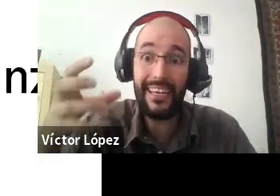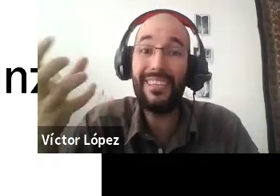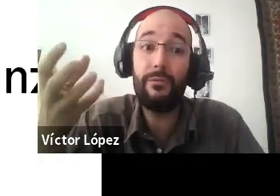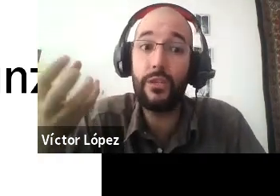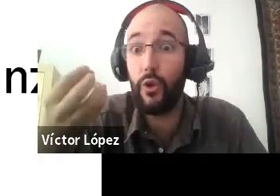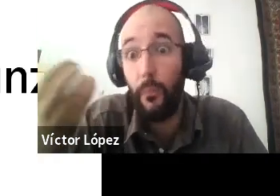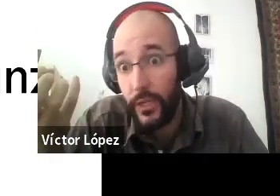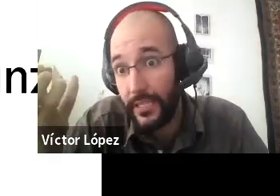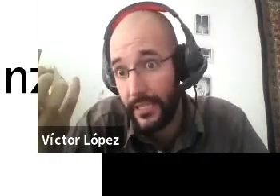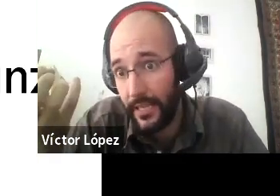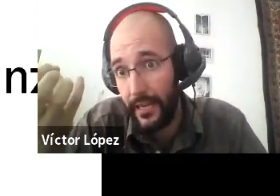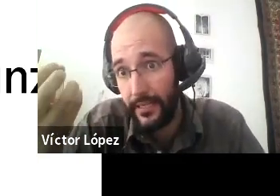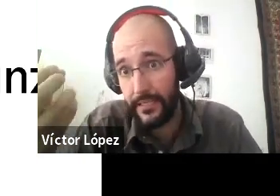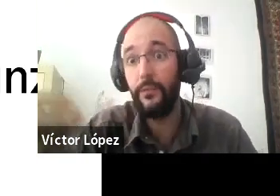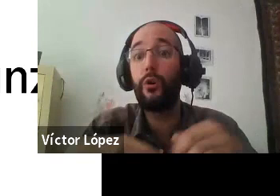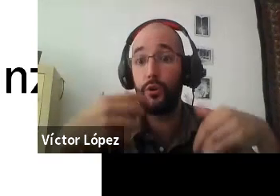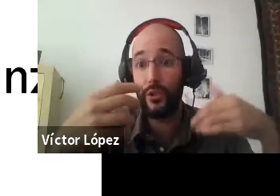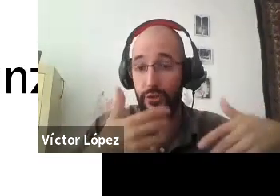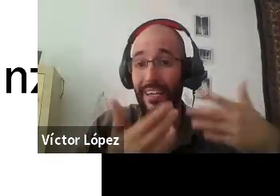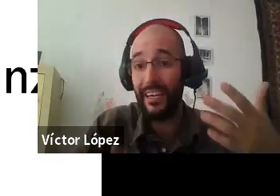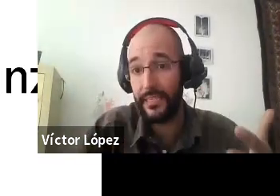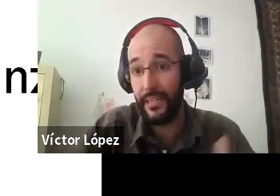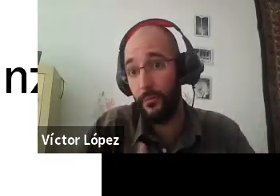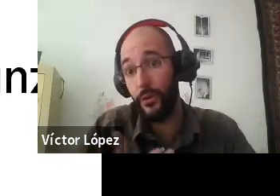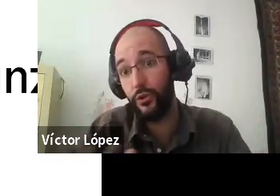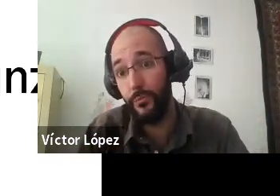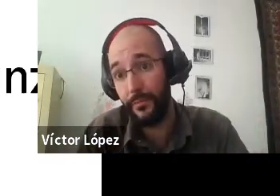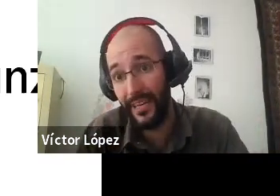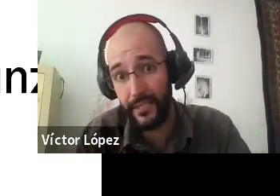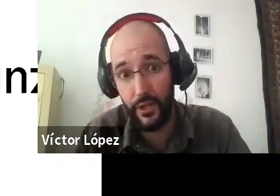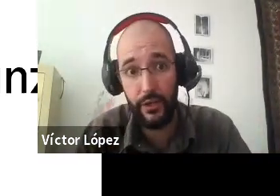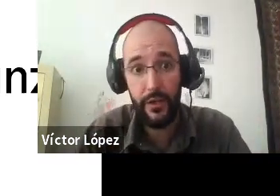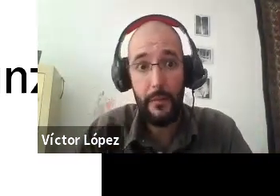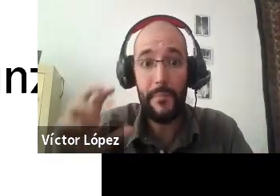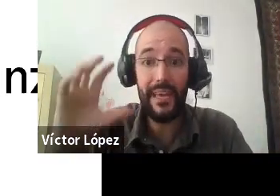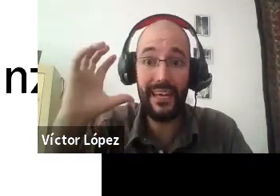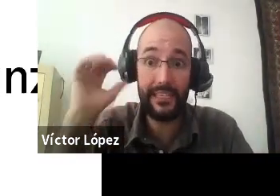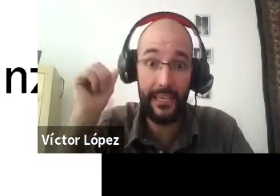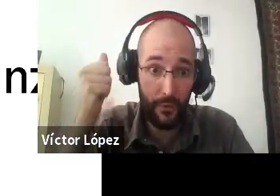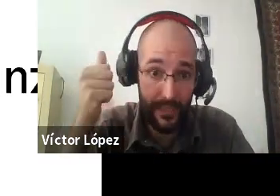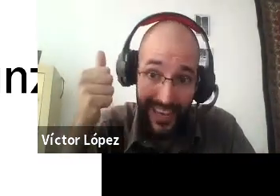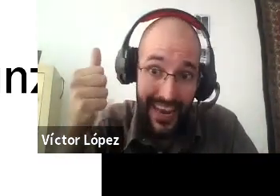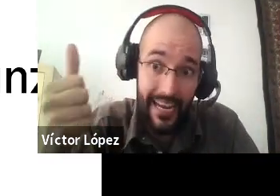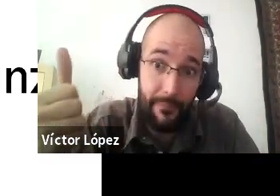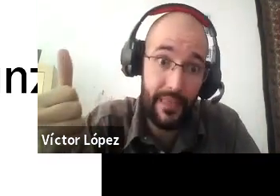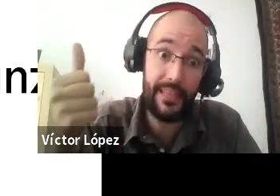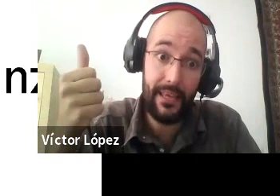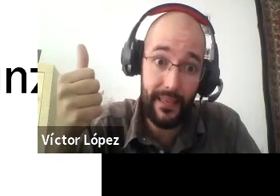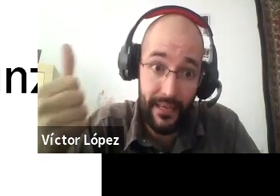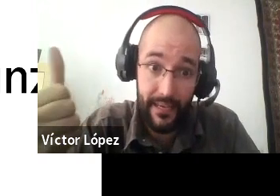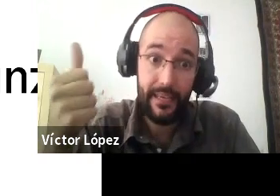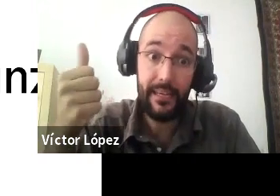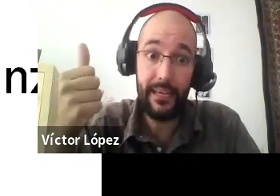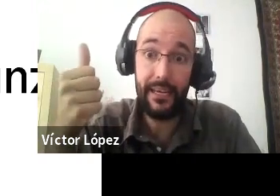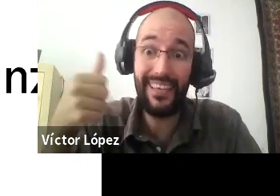a través de unas componentes esenciales, que luego con los años se irán revisando, pero que en su primera versión viene a ser, pues, la capacidad de